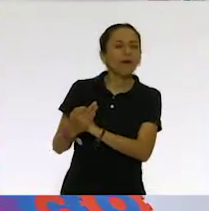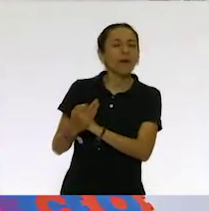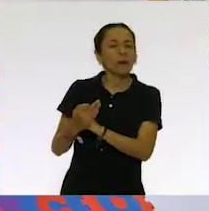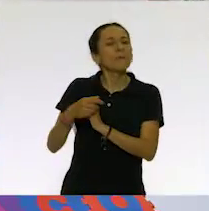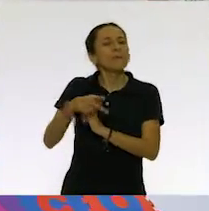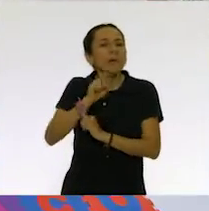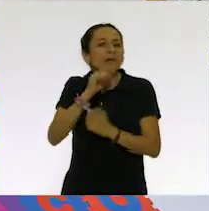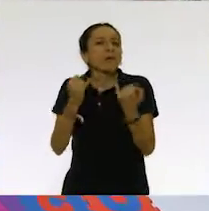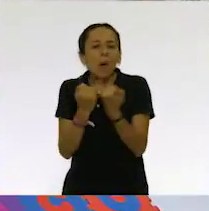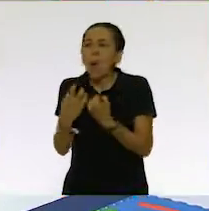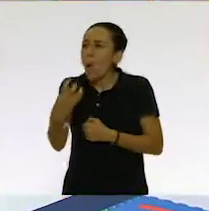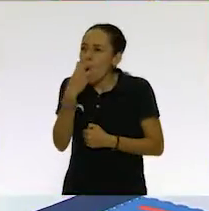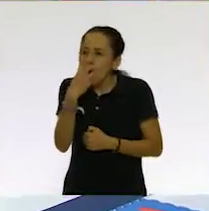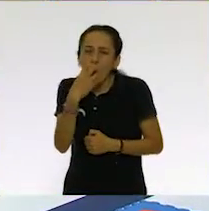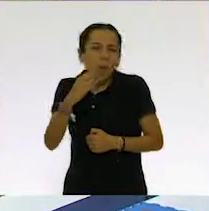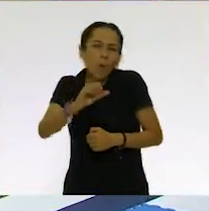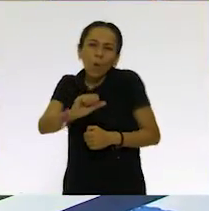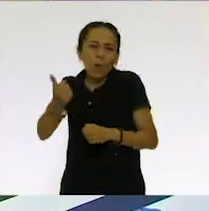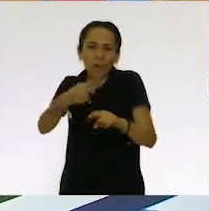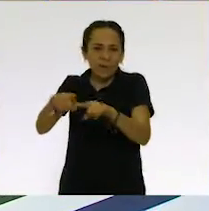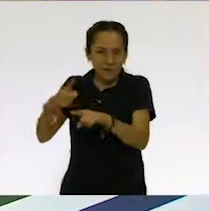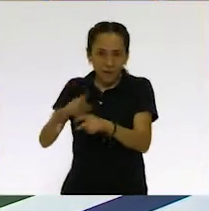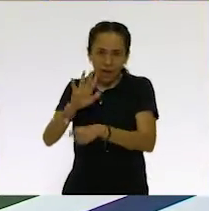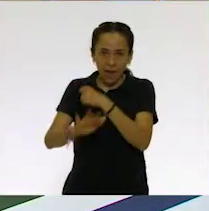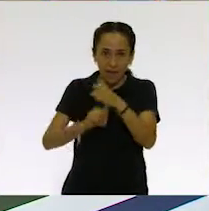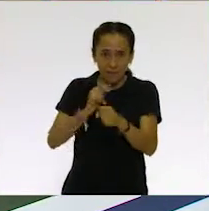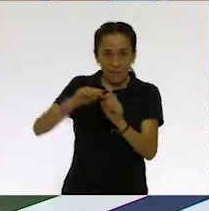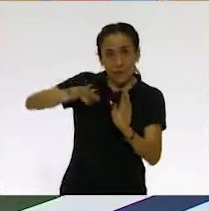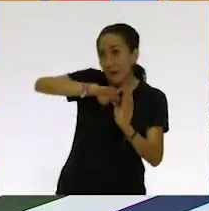especies busquen una cueva para criar